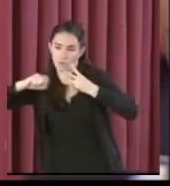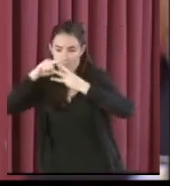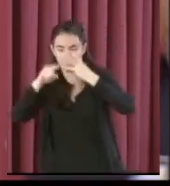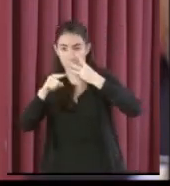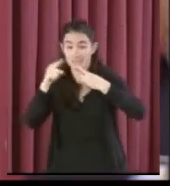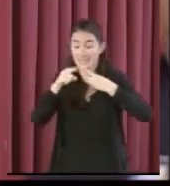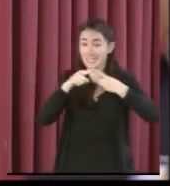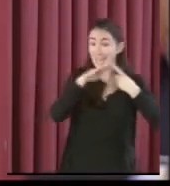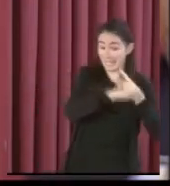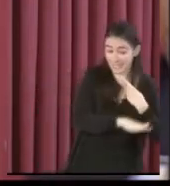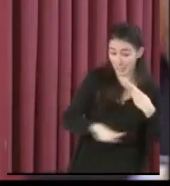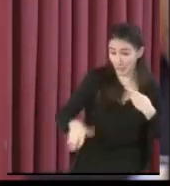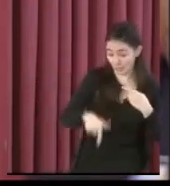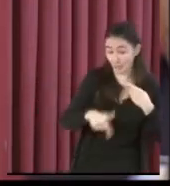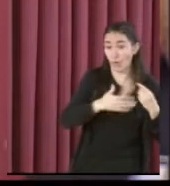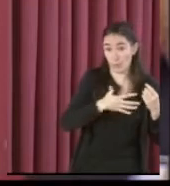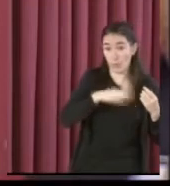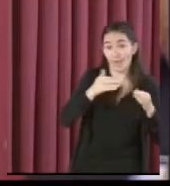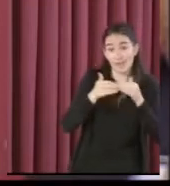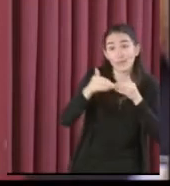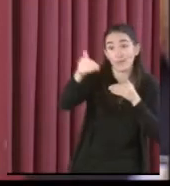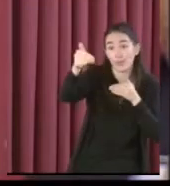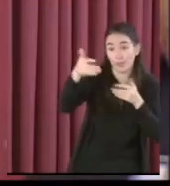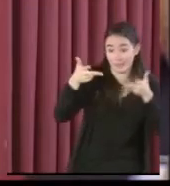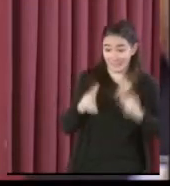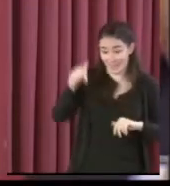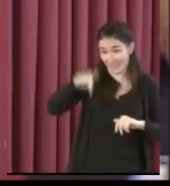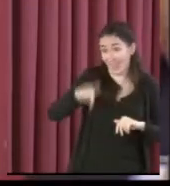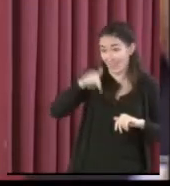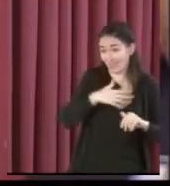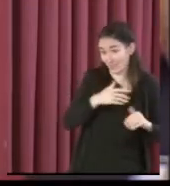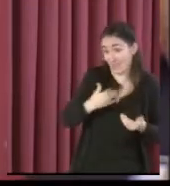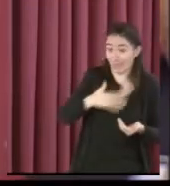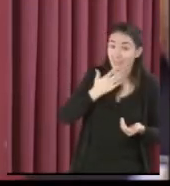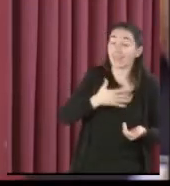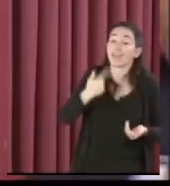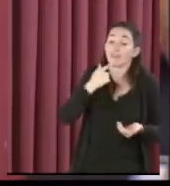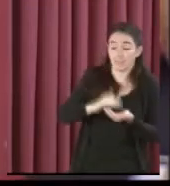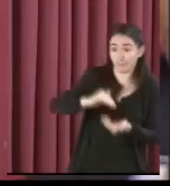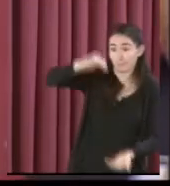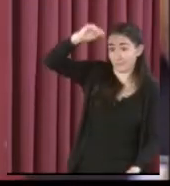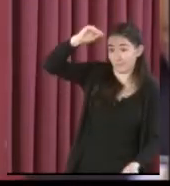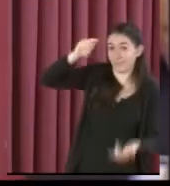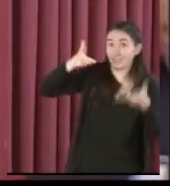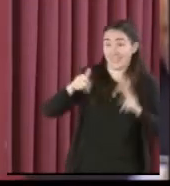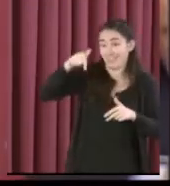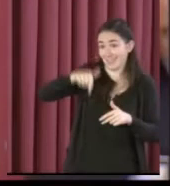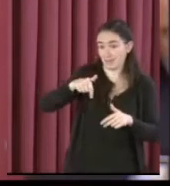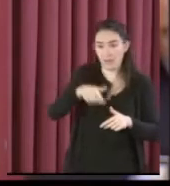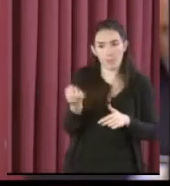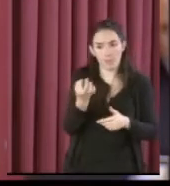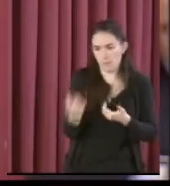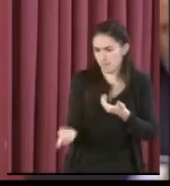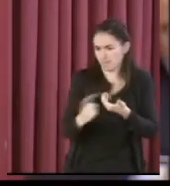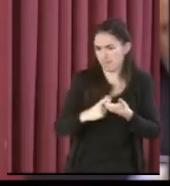los que ocupen estos sillones dentro de unos cuantos años. Y quiero reconocerles, además, en este debate, su participación activa en la política